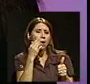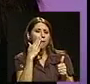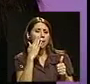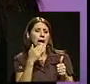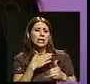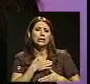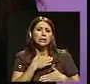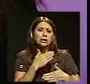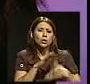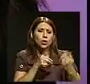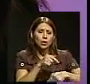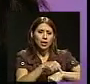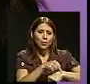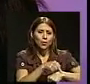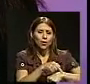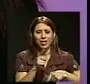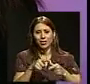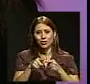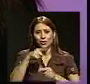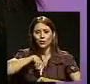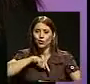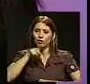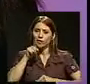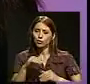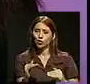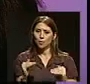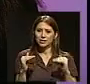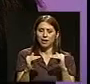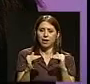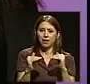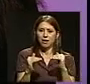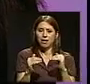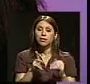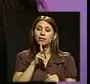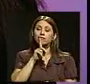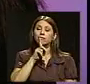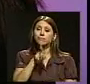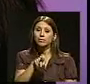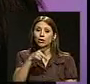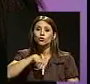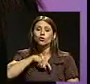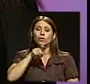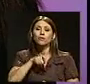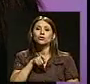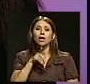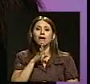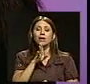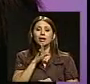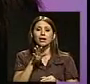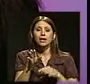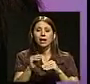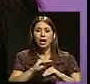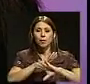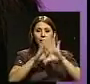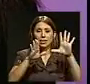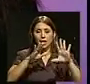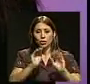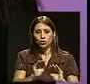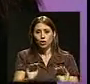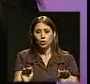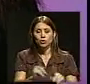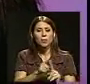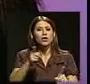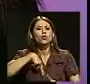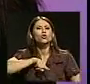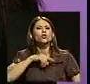algo para compensar. Si bien es cierto a los niños, se les debe hablar claramente qué podemos hacer nosotros como padres para compensar.